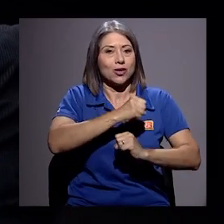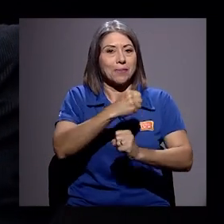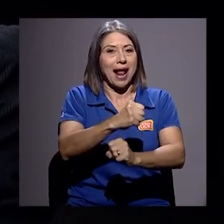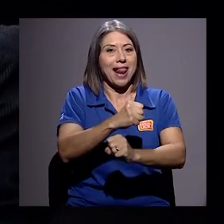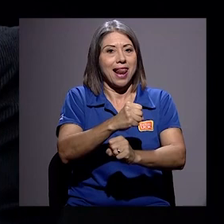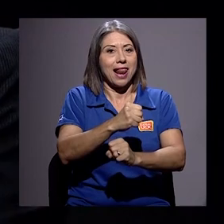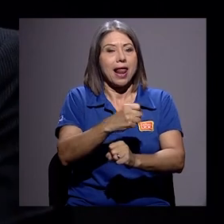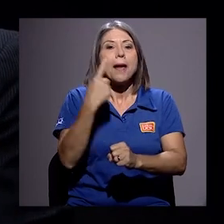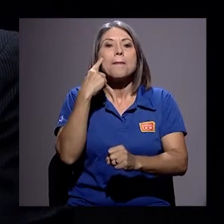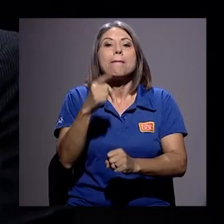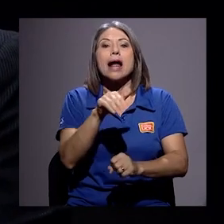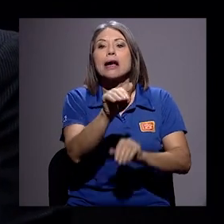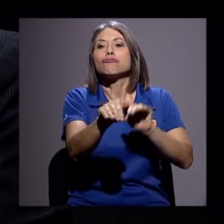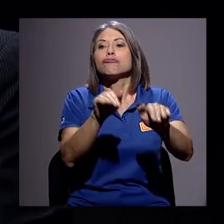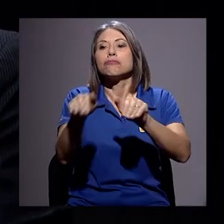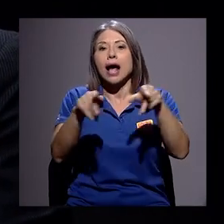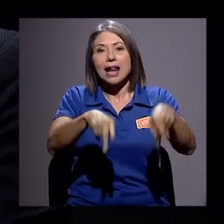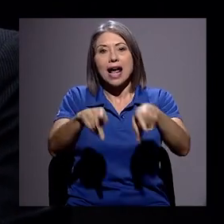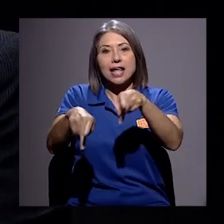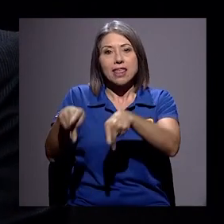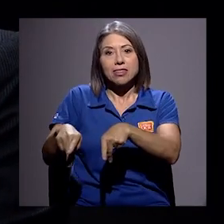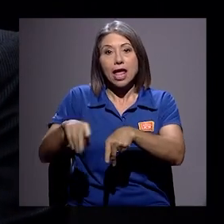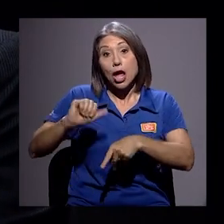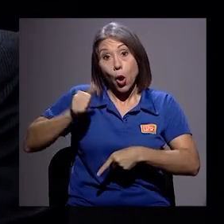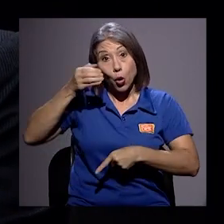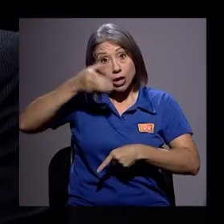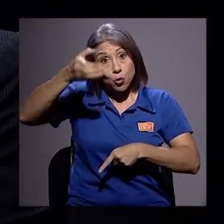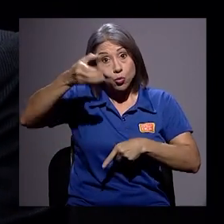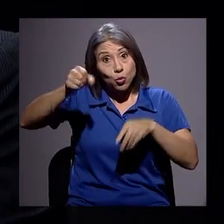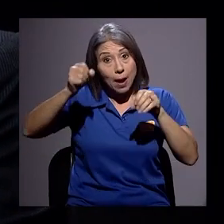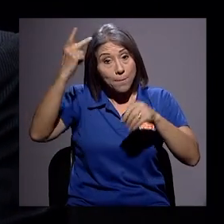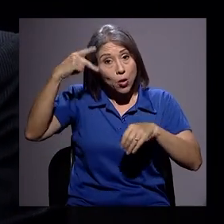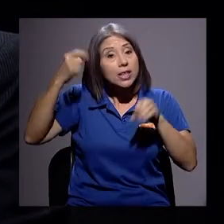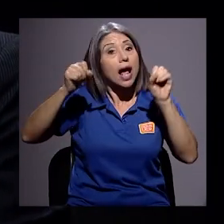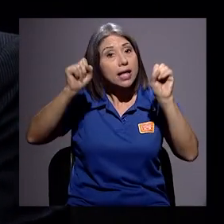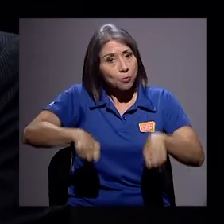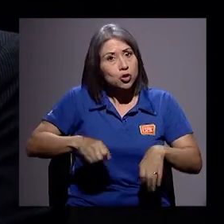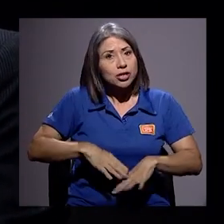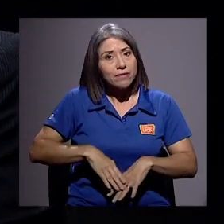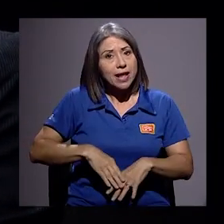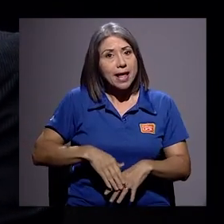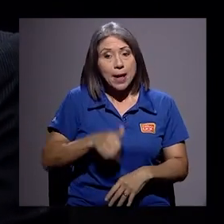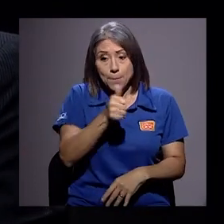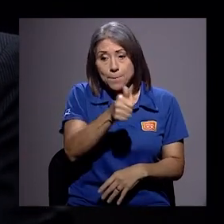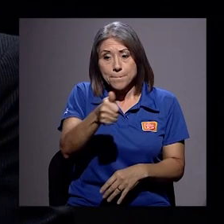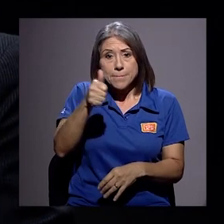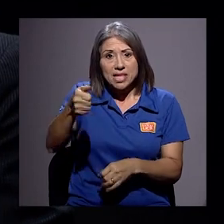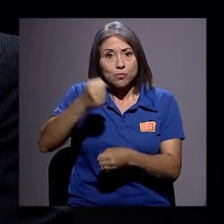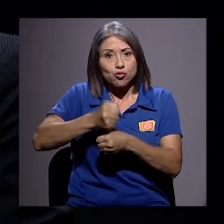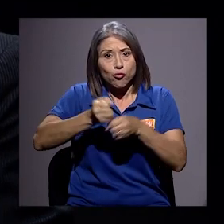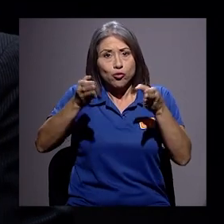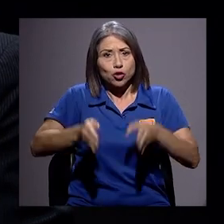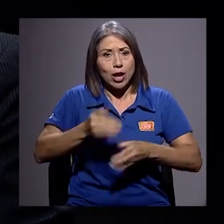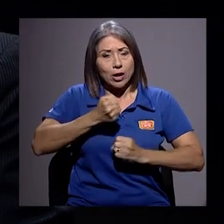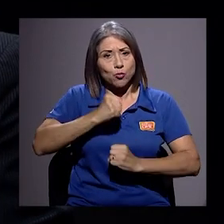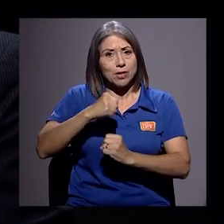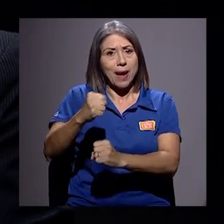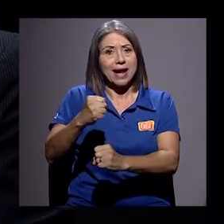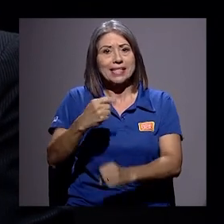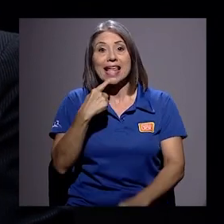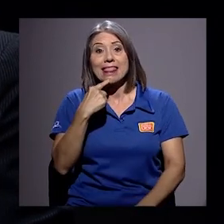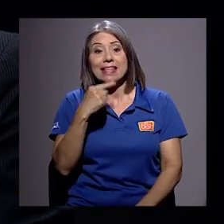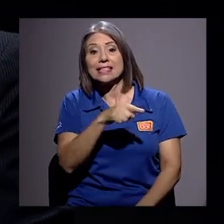justamente planteándole a la gente que otra que otra cultura política es posible verdad porque los mismos funcionarios municipales hablan de que